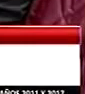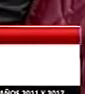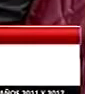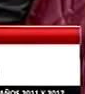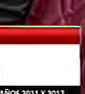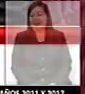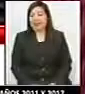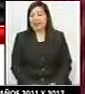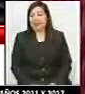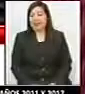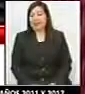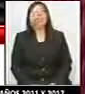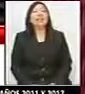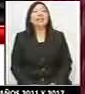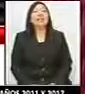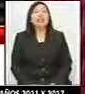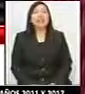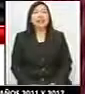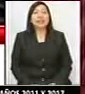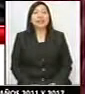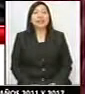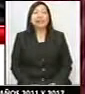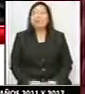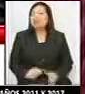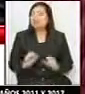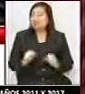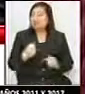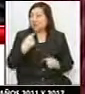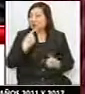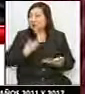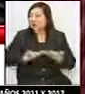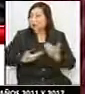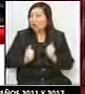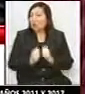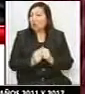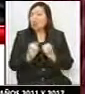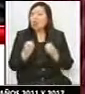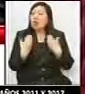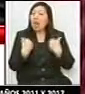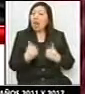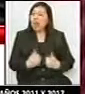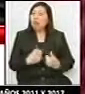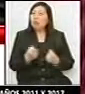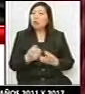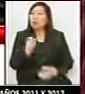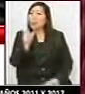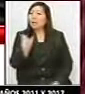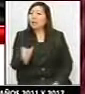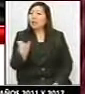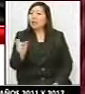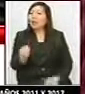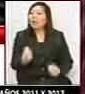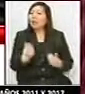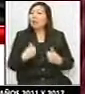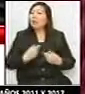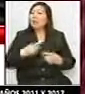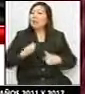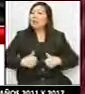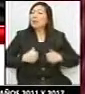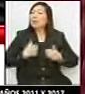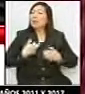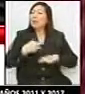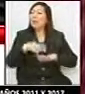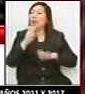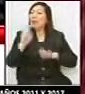trabajando durante su gestión. Presidenta, una abogada, con muchos abogados o muchas personas, como usted que también es profesional, de